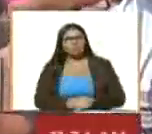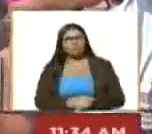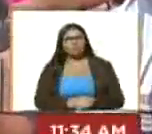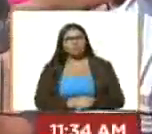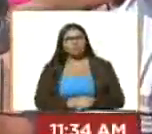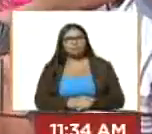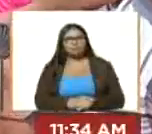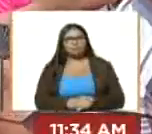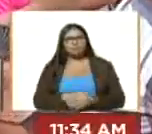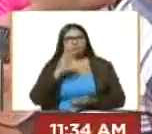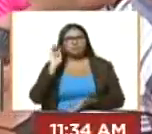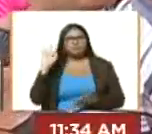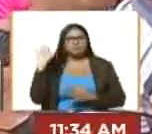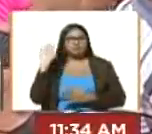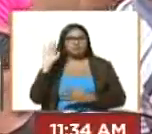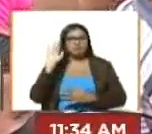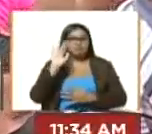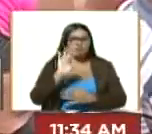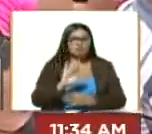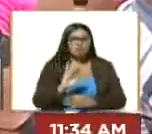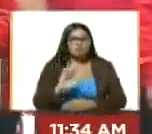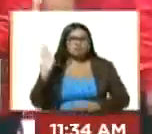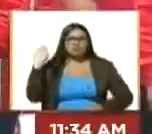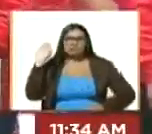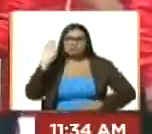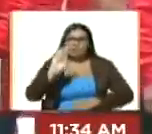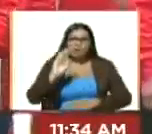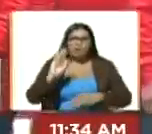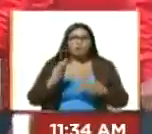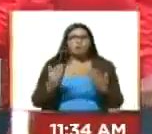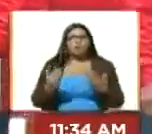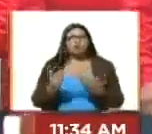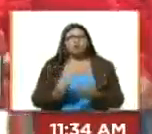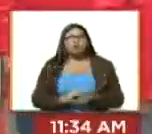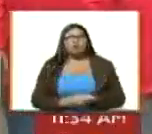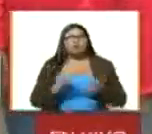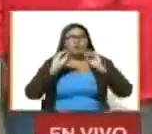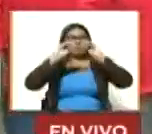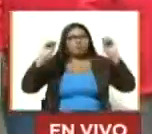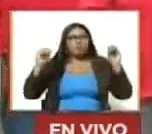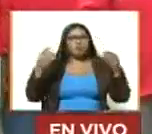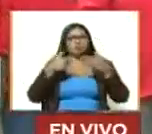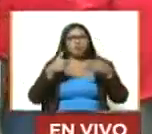se vinieron, se convocaron los